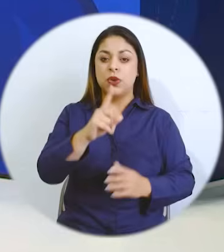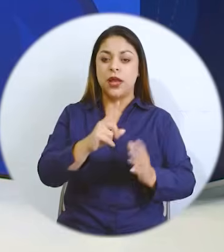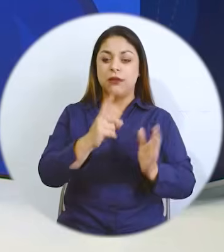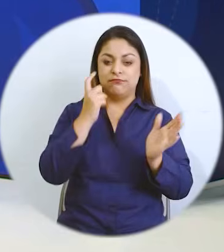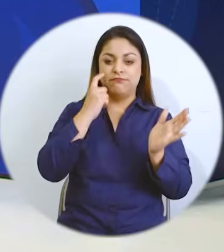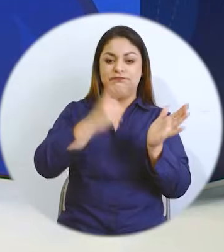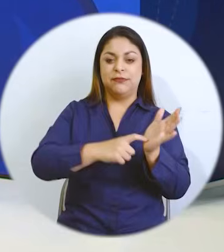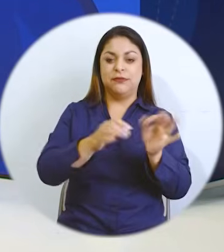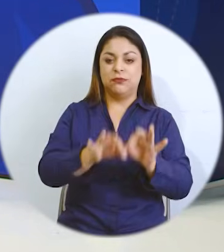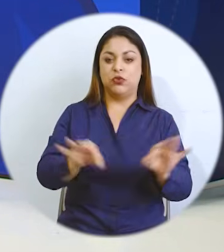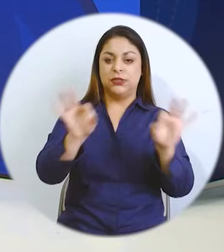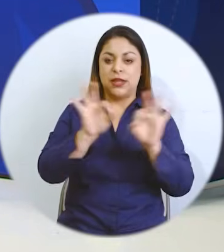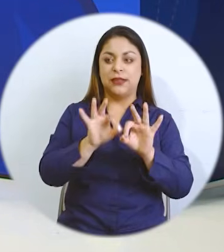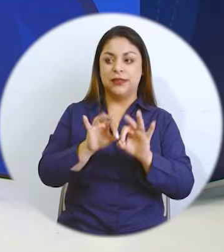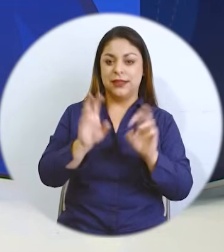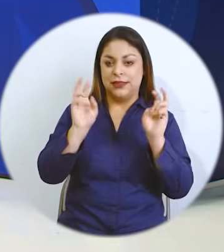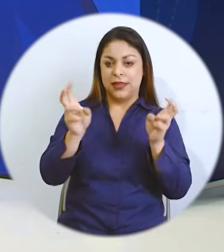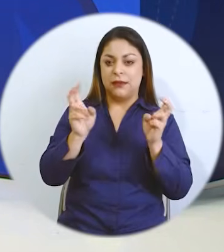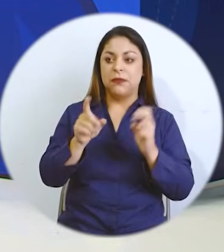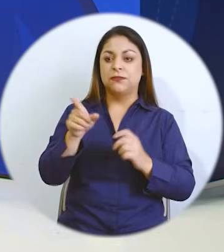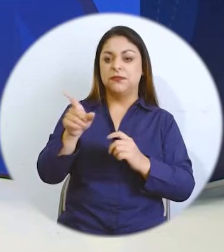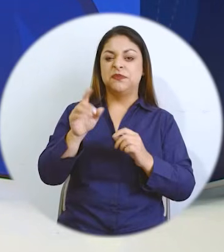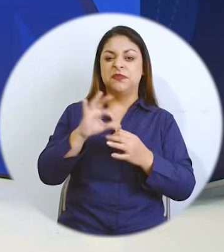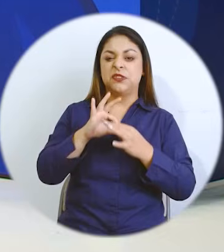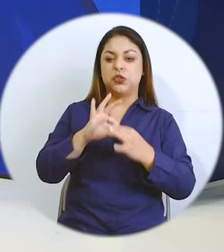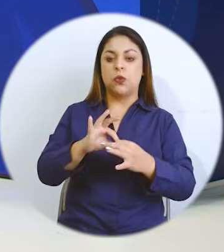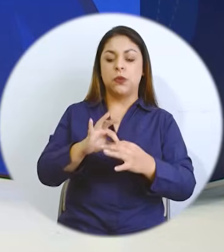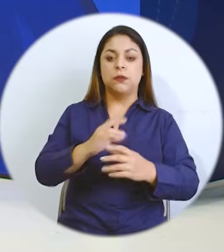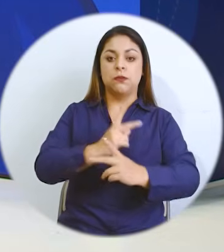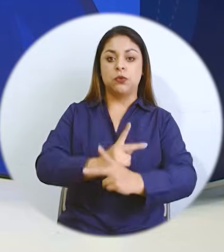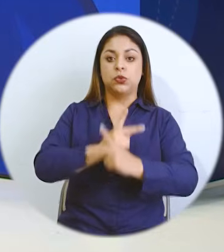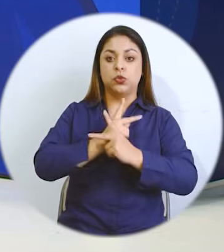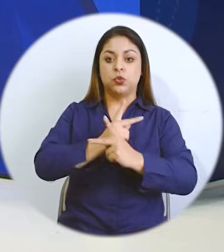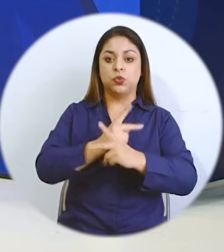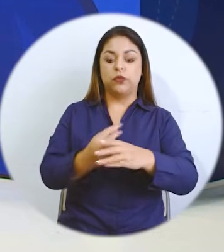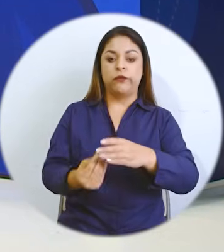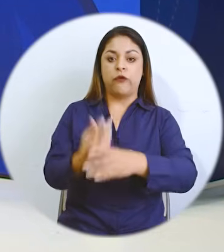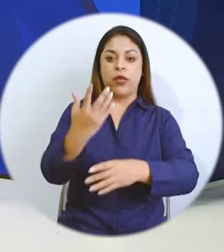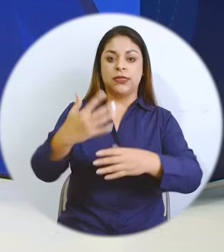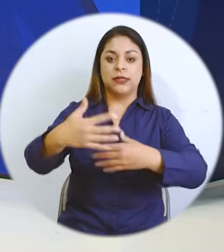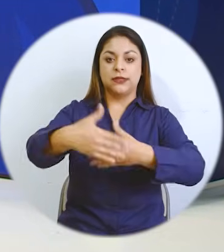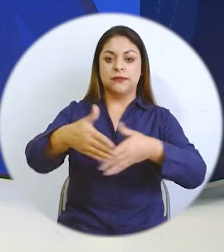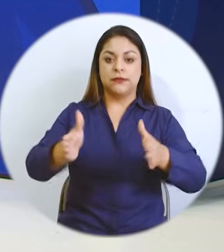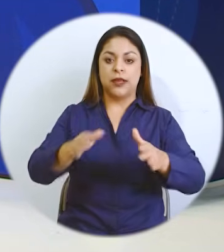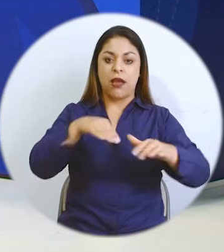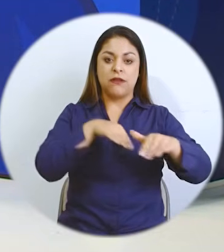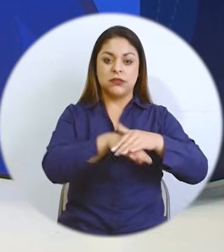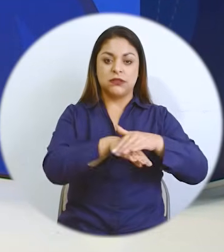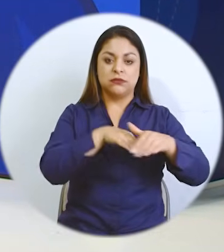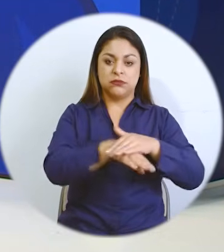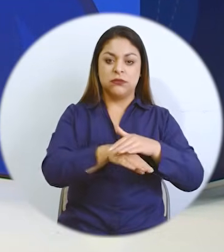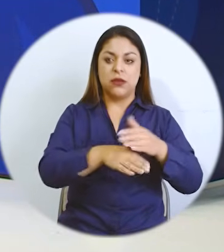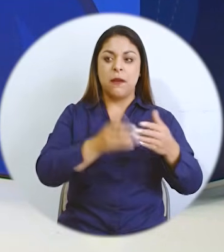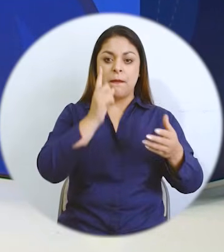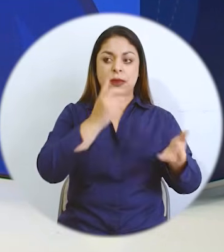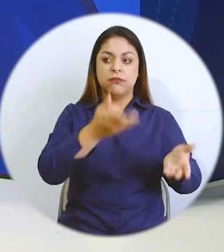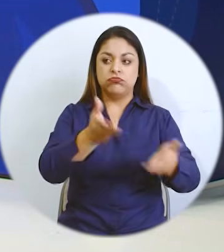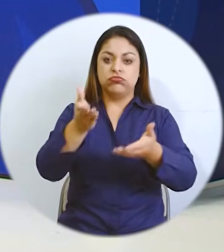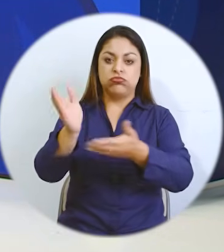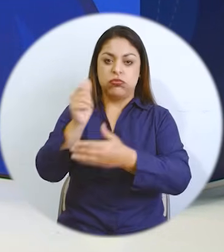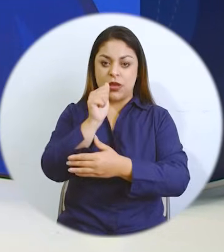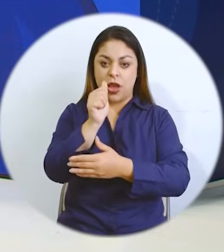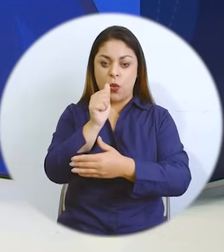Una mención especial merece en este tema el tema que ustedes mencionaban de la protección de las fuentes de abastecimiento.